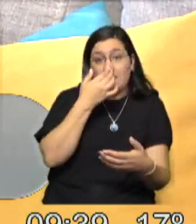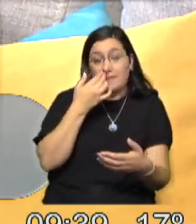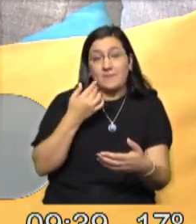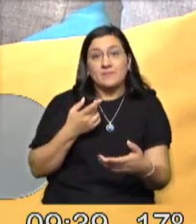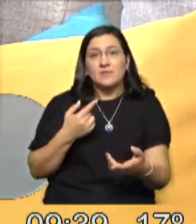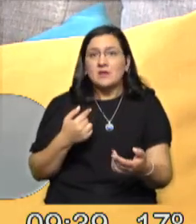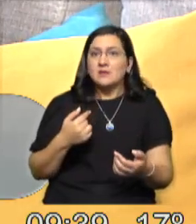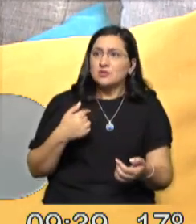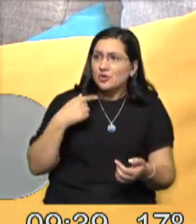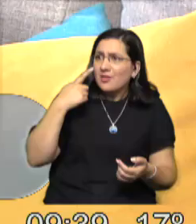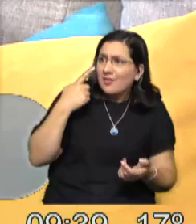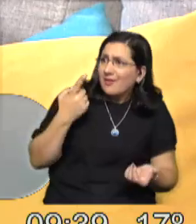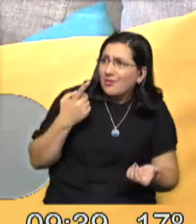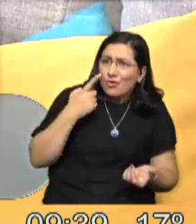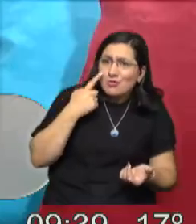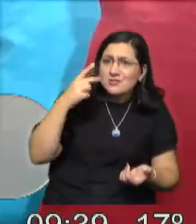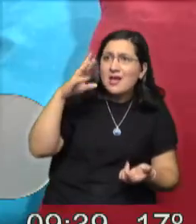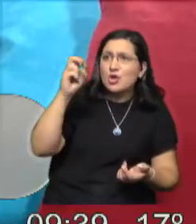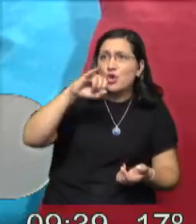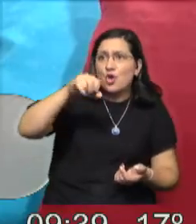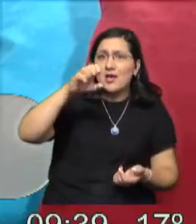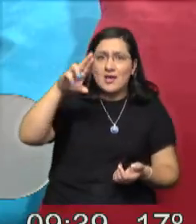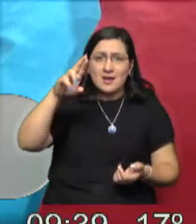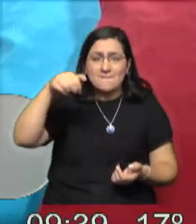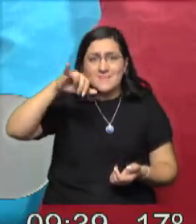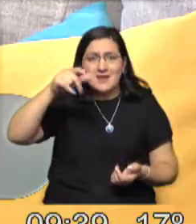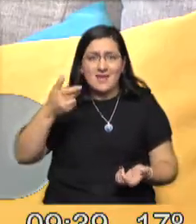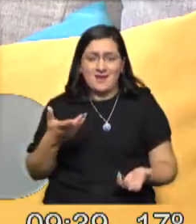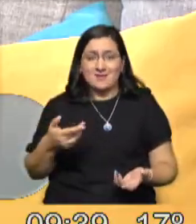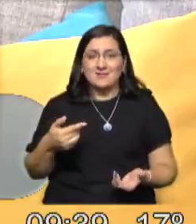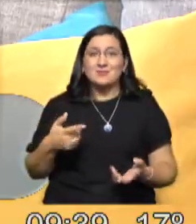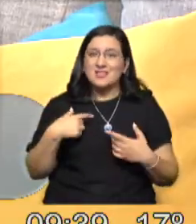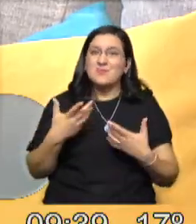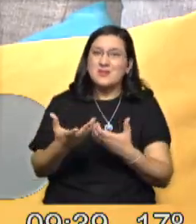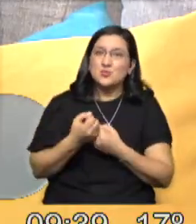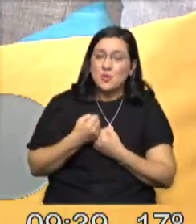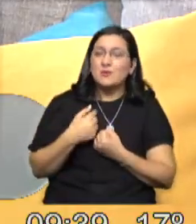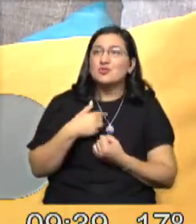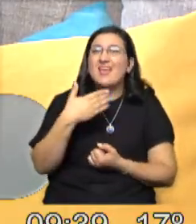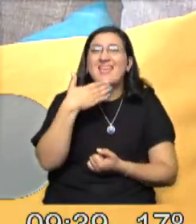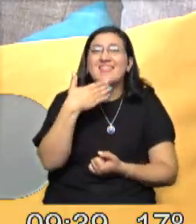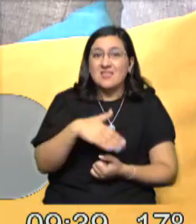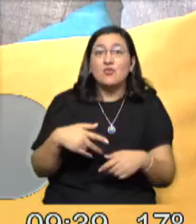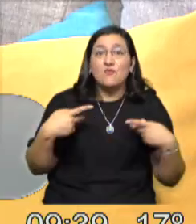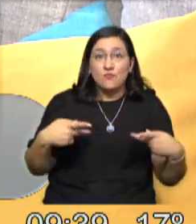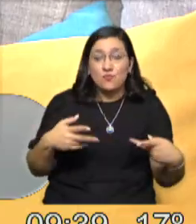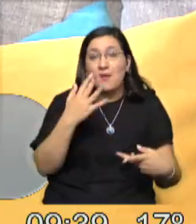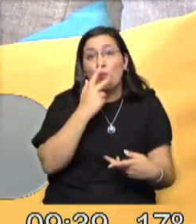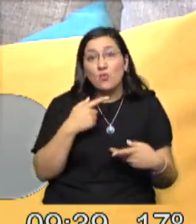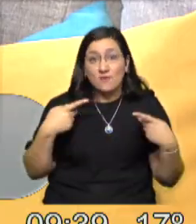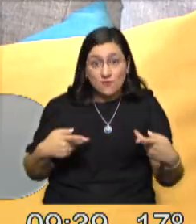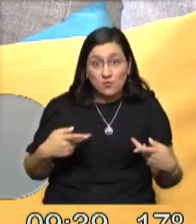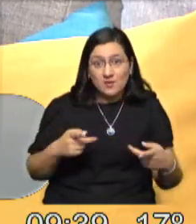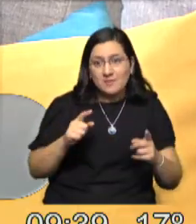años. Yo le digo, ¿cómo no conoces a Roger Mila? Y ahí saco la carpeta. Entonces, claro, eso me ayudó muchísimo. Tener el entorno de fútbol creo que ha sido muy bueno, y mismo